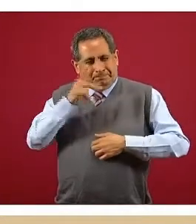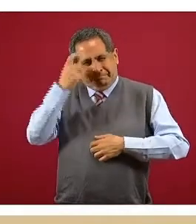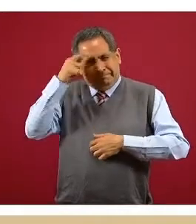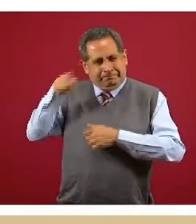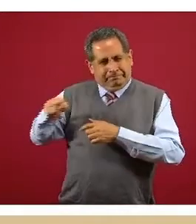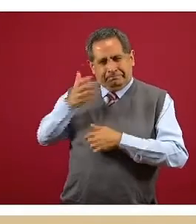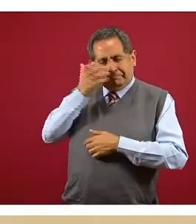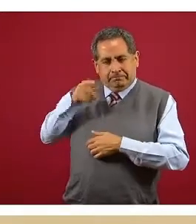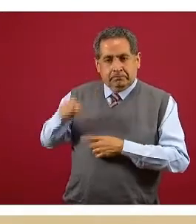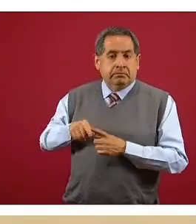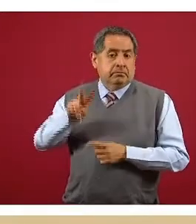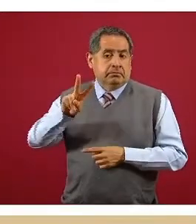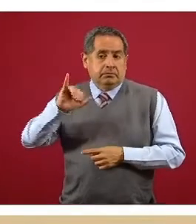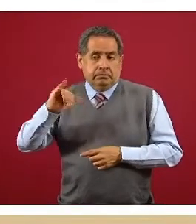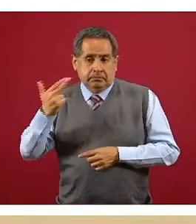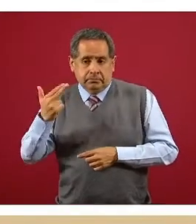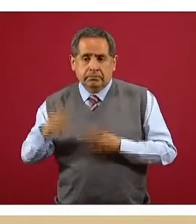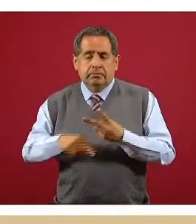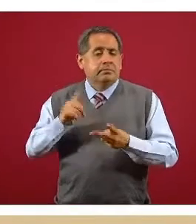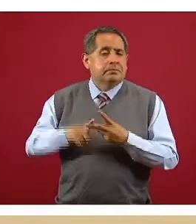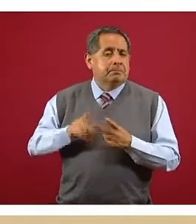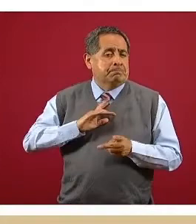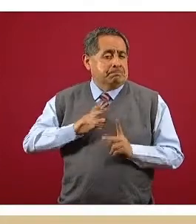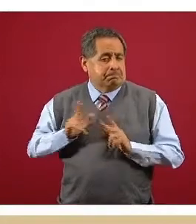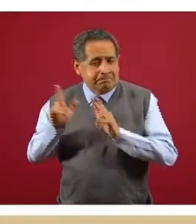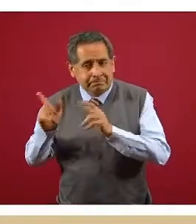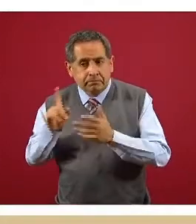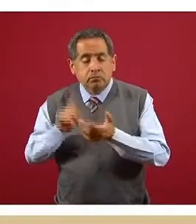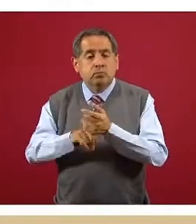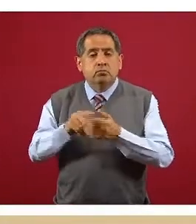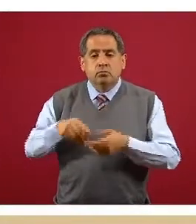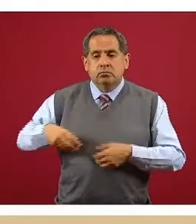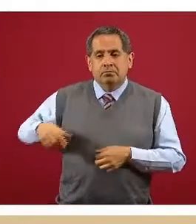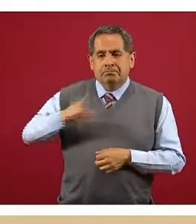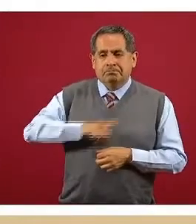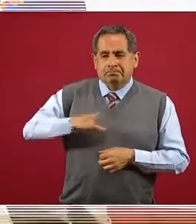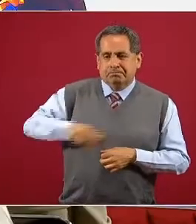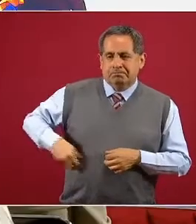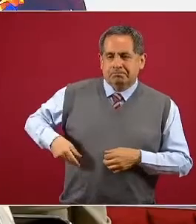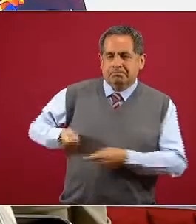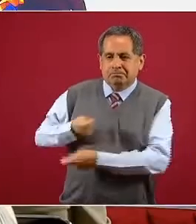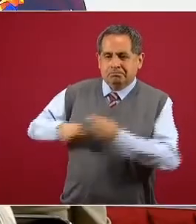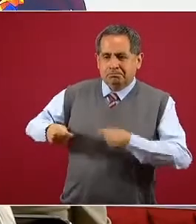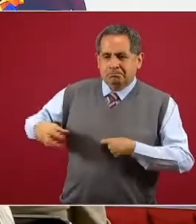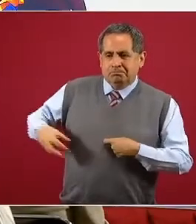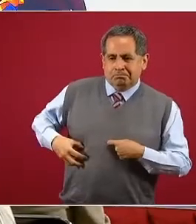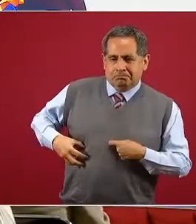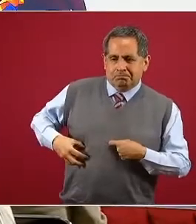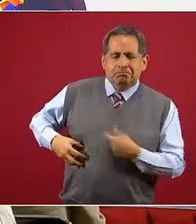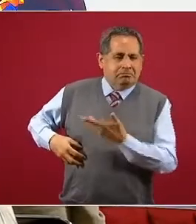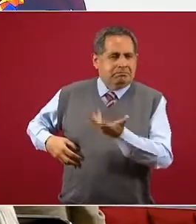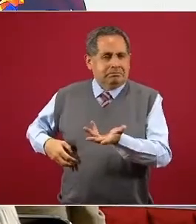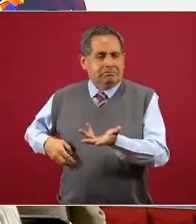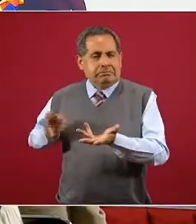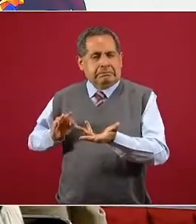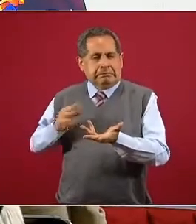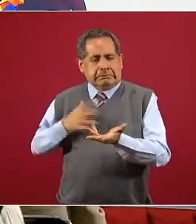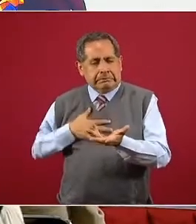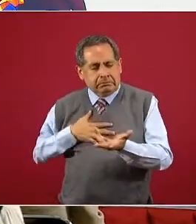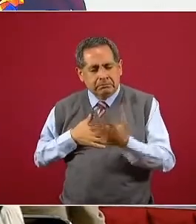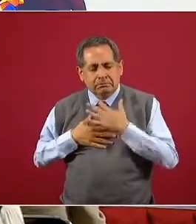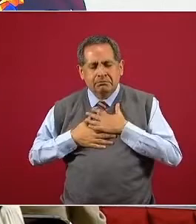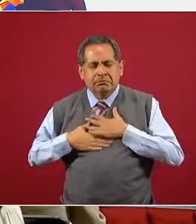crónica, VIH, cáncer, que hayan recibido un trasplante renal, por ejemplo, o cualquier otro trasplante que disminuya su